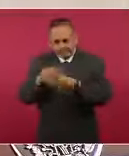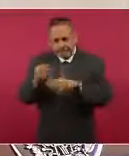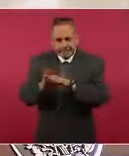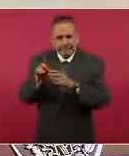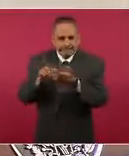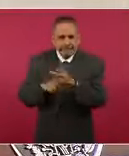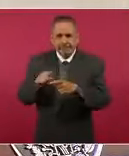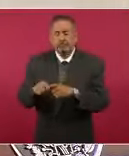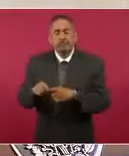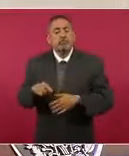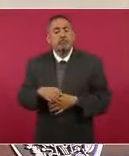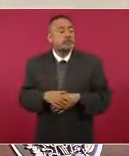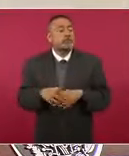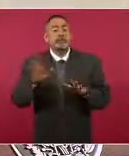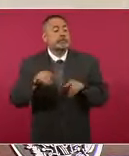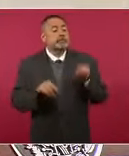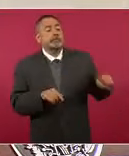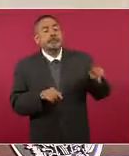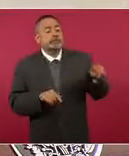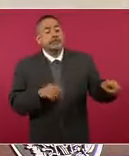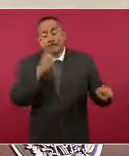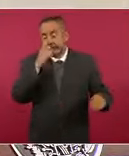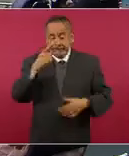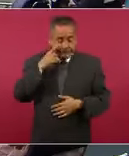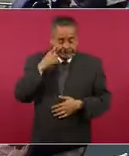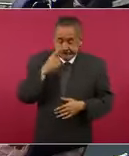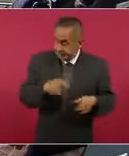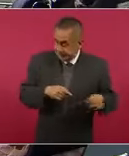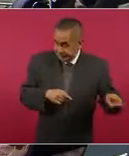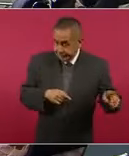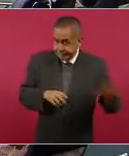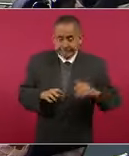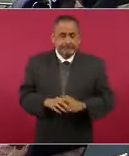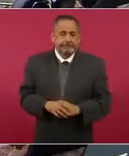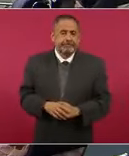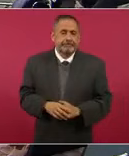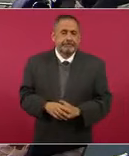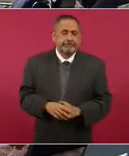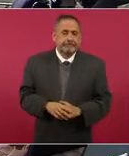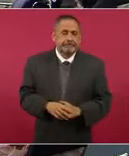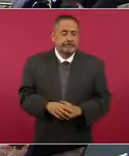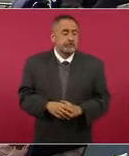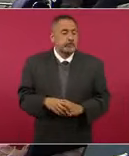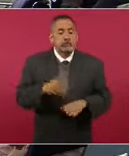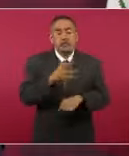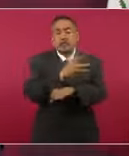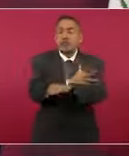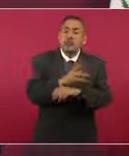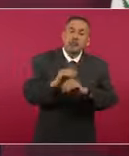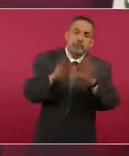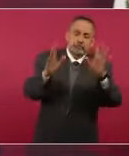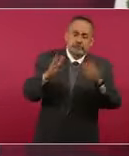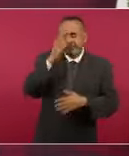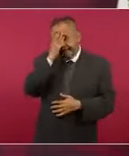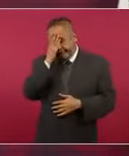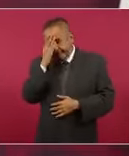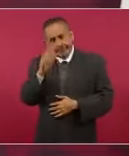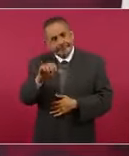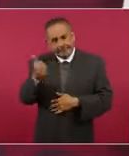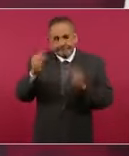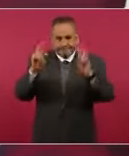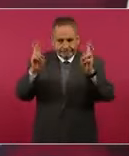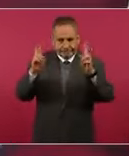son los ahorros. Ah, ellos dicen, fíjense, es que la transparencia, que ese es otro tema